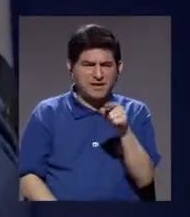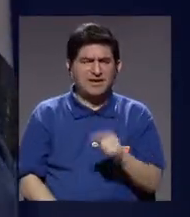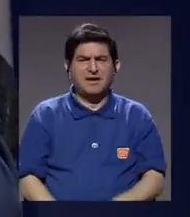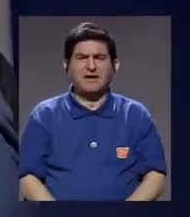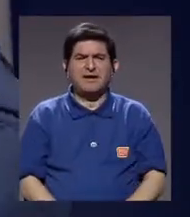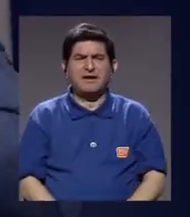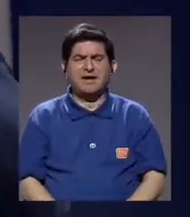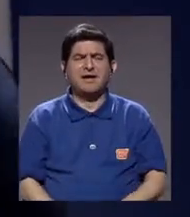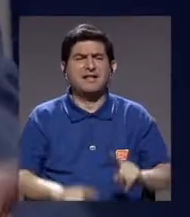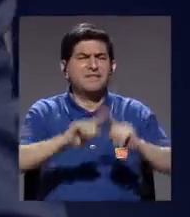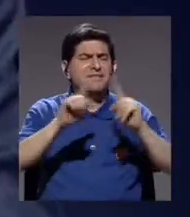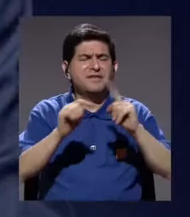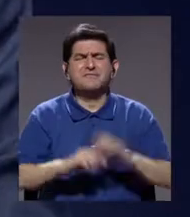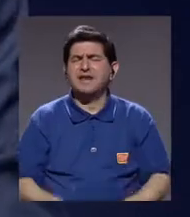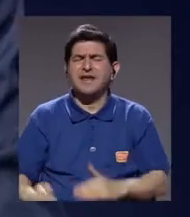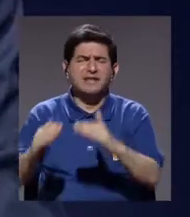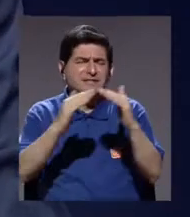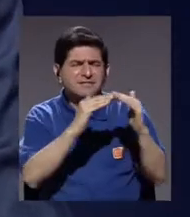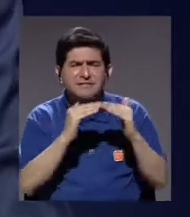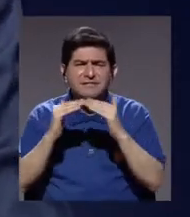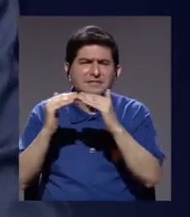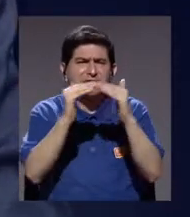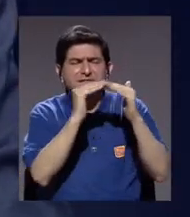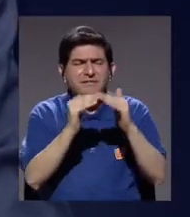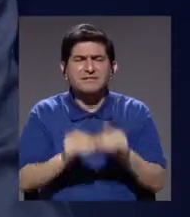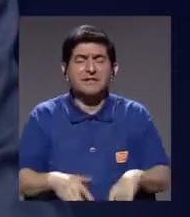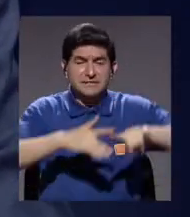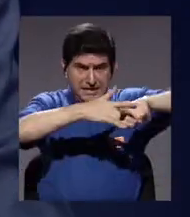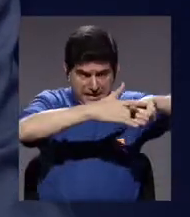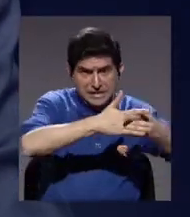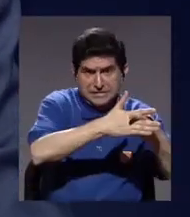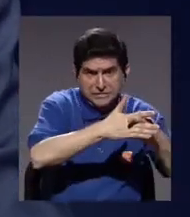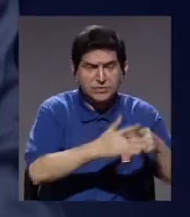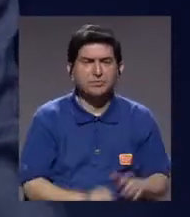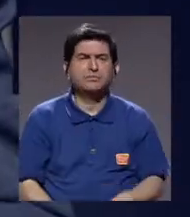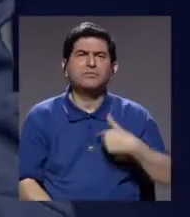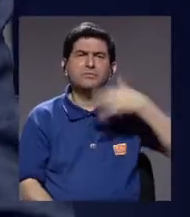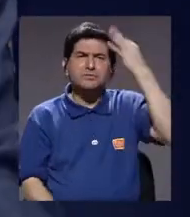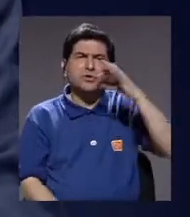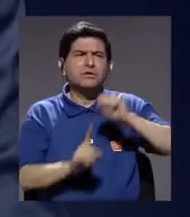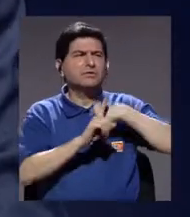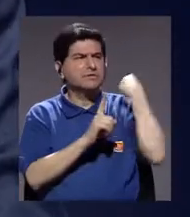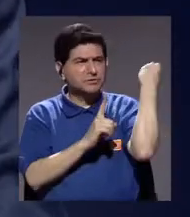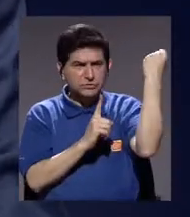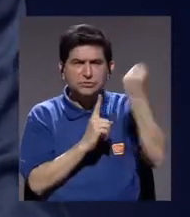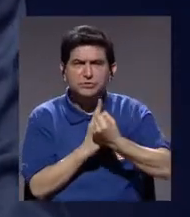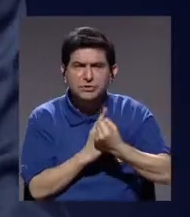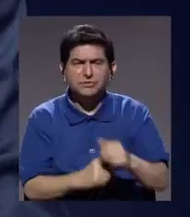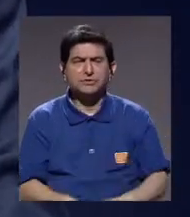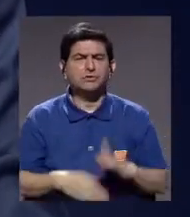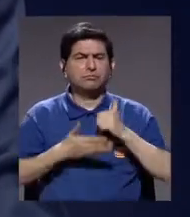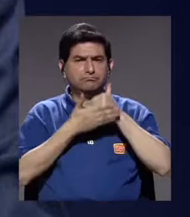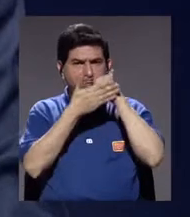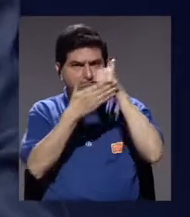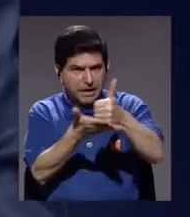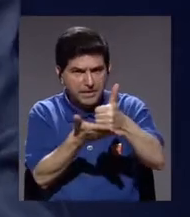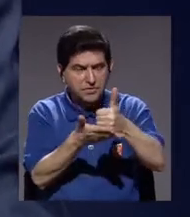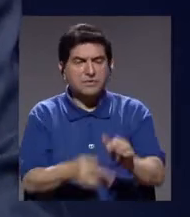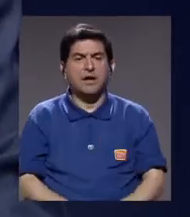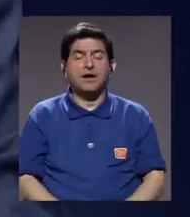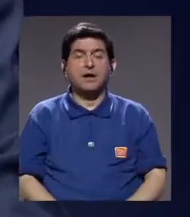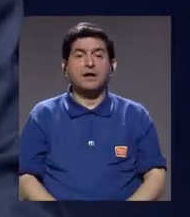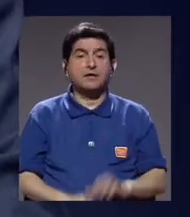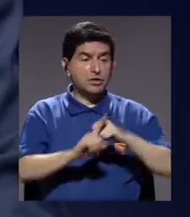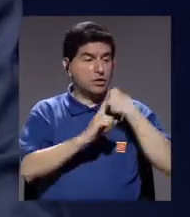de la cuña de muchas civilizaciones. Pienso que todo esto son factores que han ayudado, y